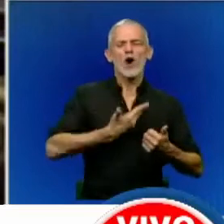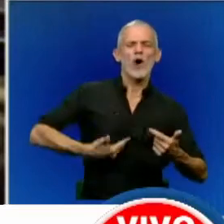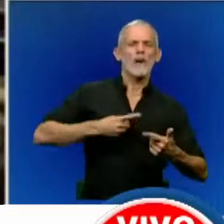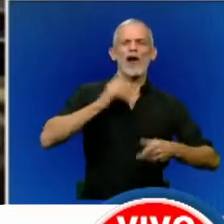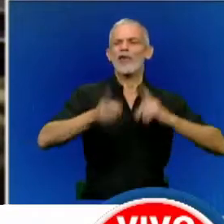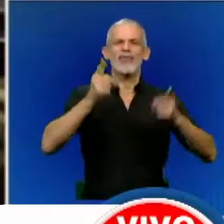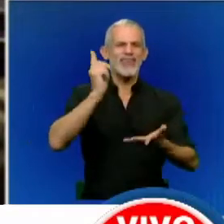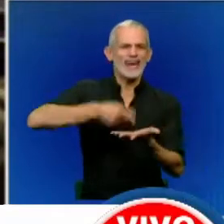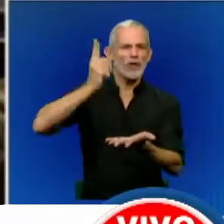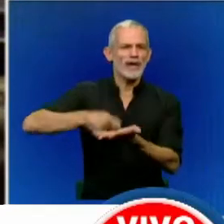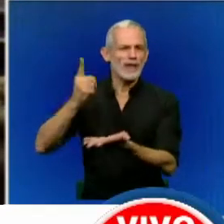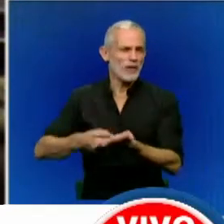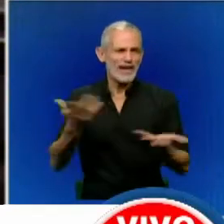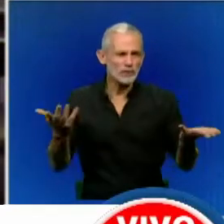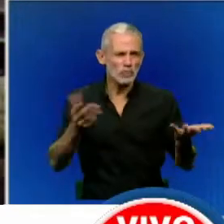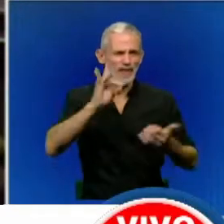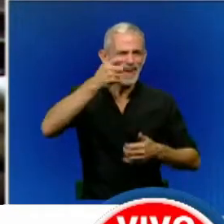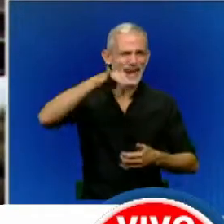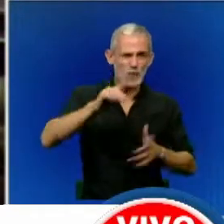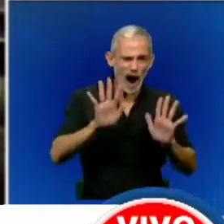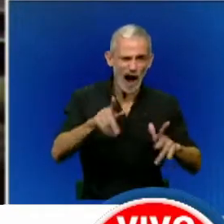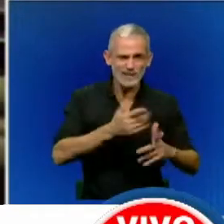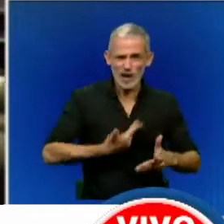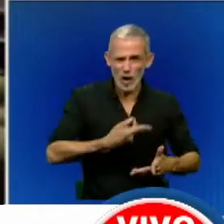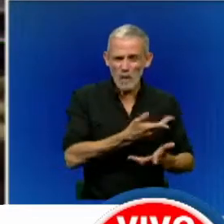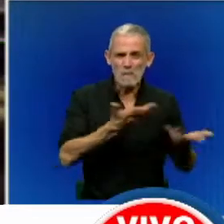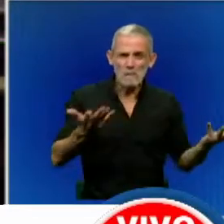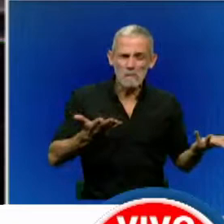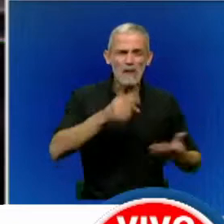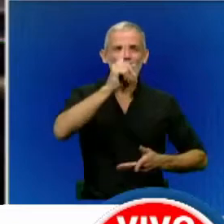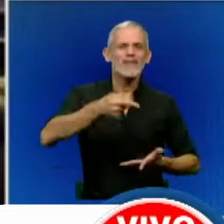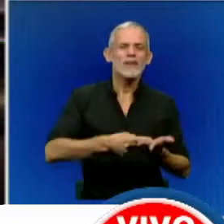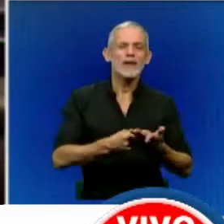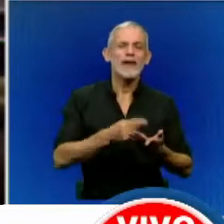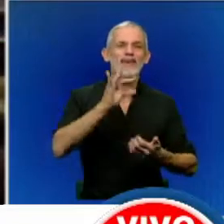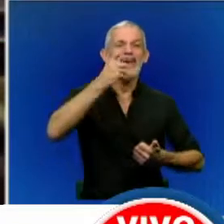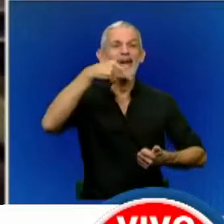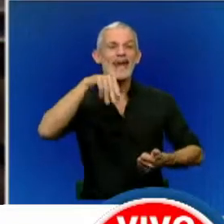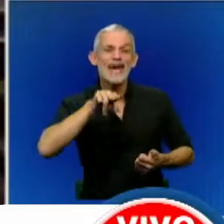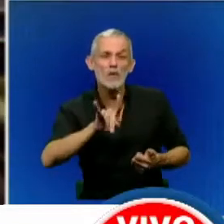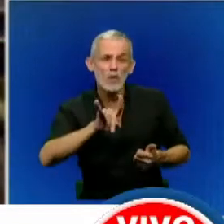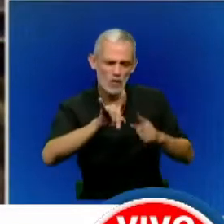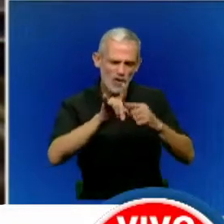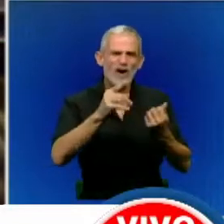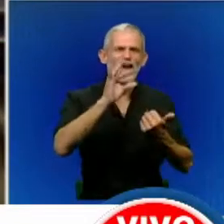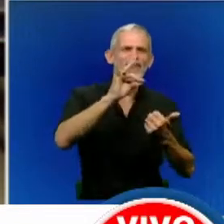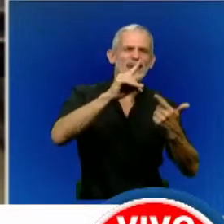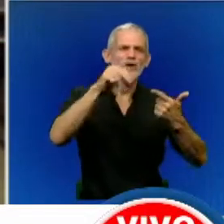decreto. Y está tan mal gobernar por decreto cuando ese decreto es de naturaleza de necesidad y urgencia como